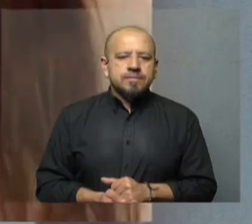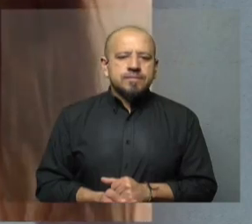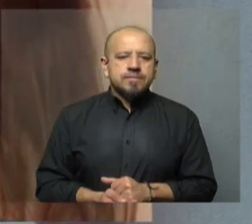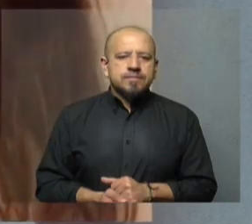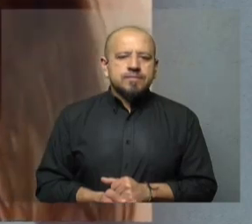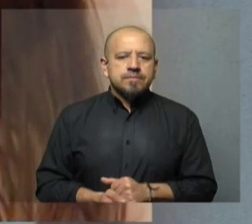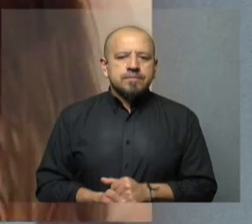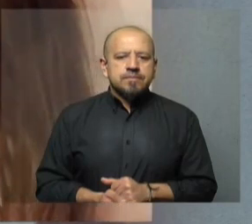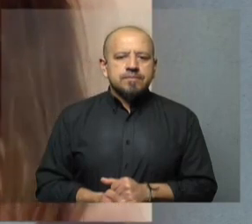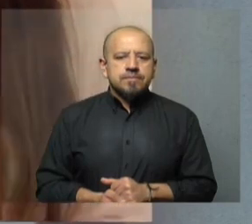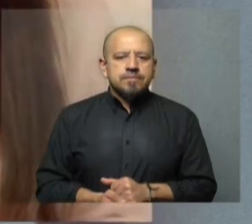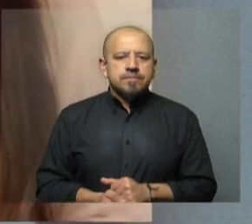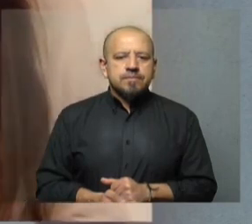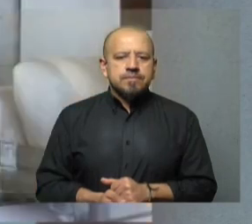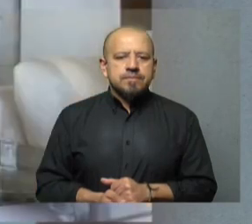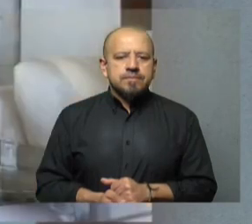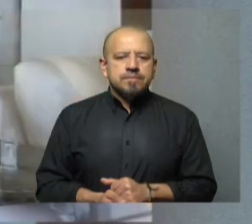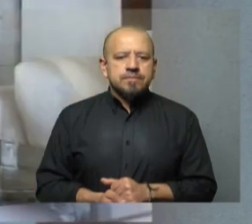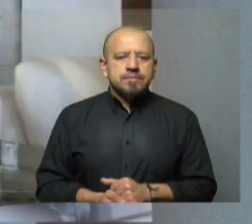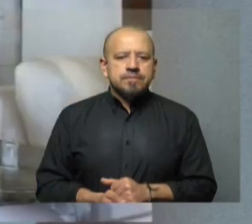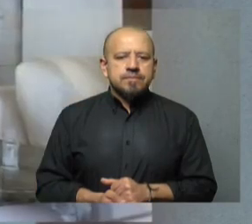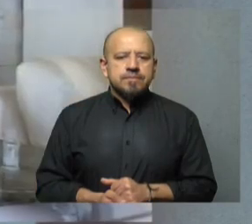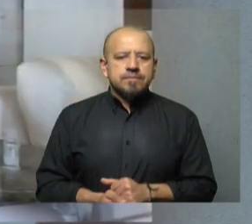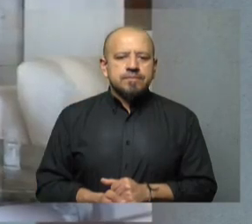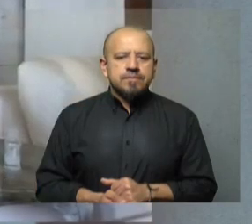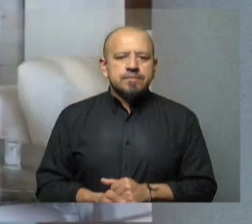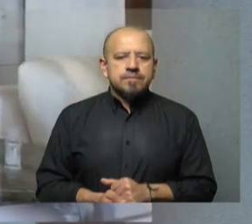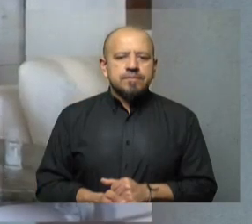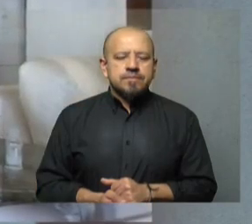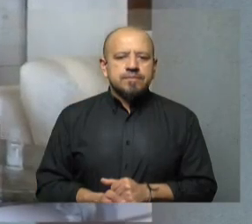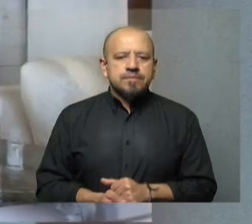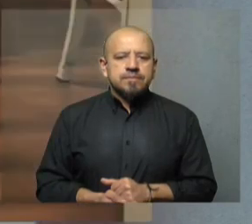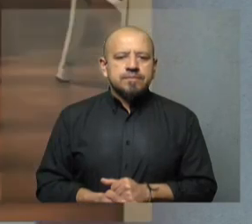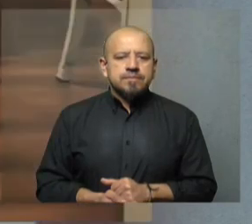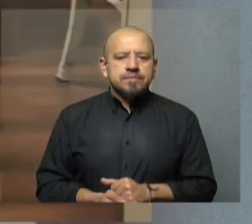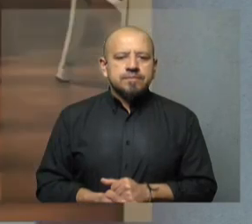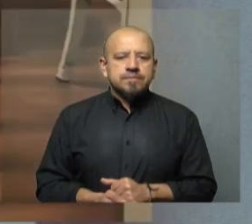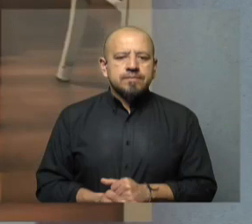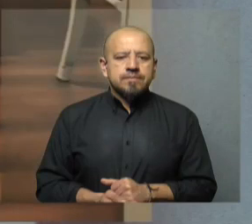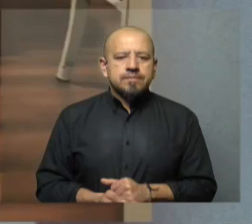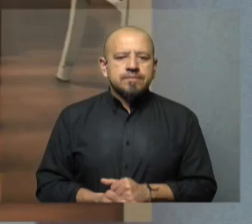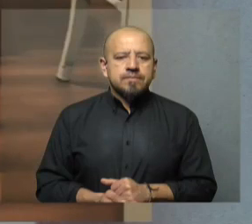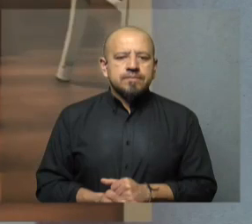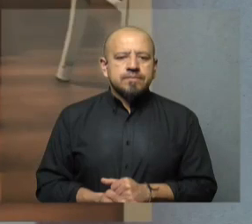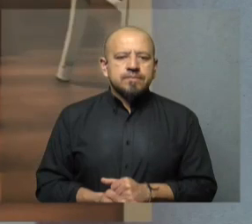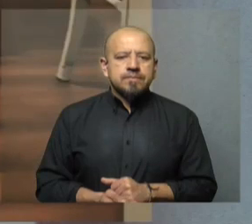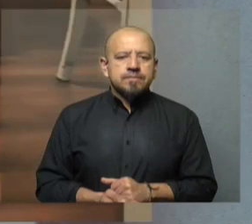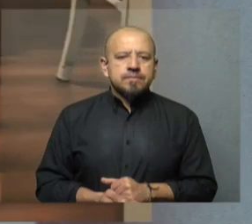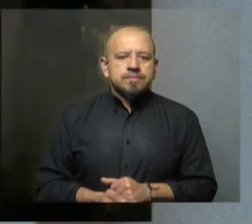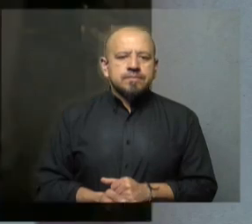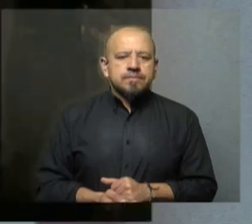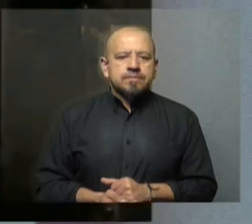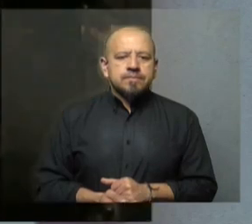país nacido de fantasía serán tan cierto algún día como un pedazo de